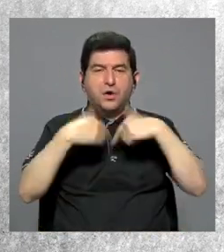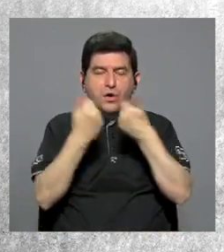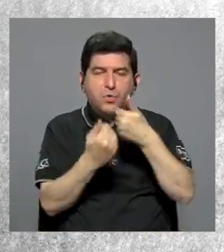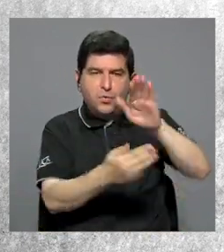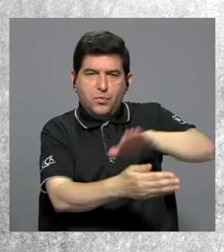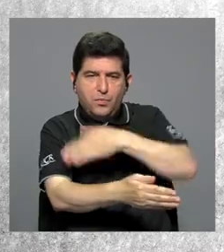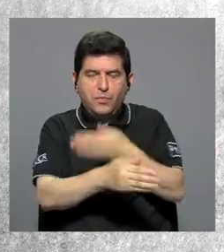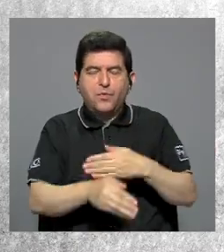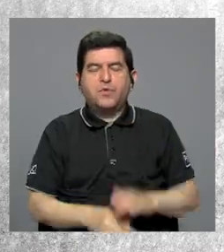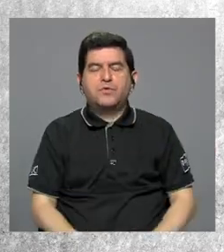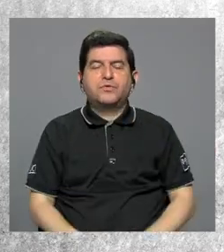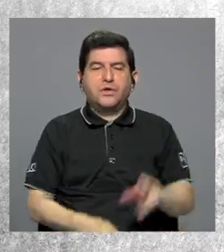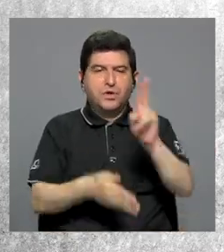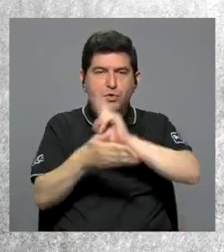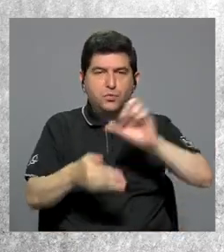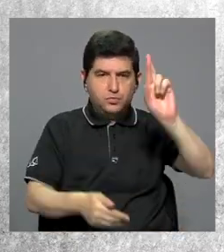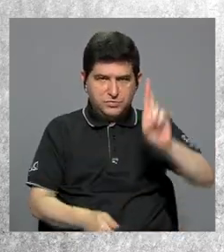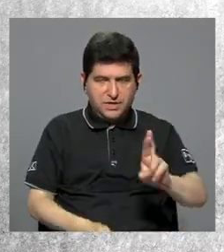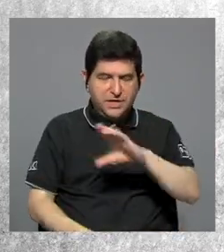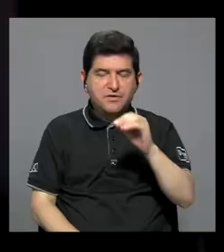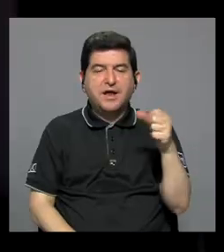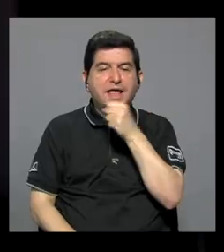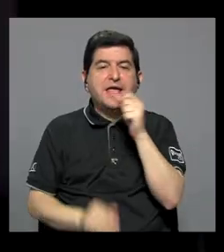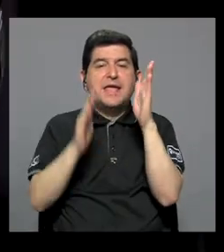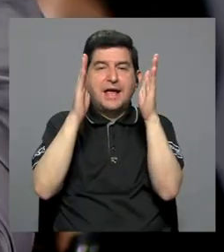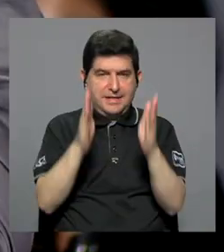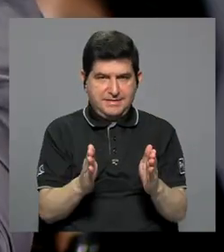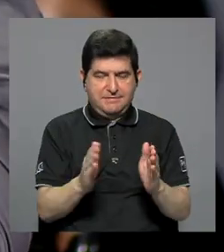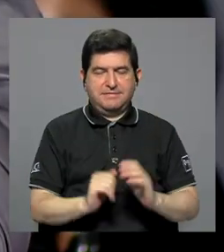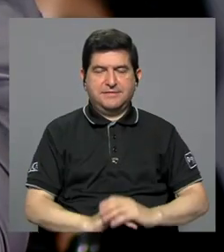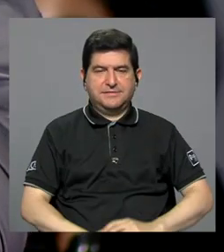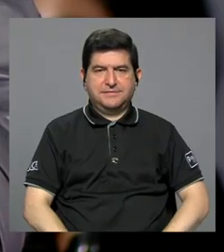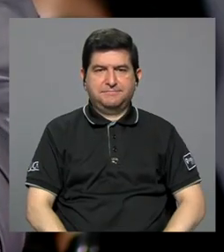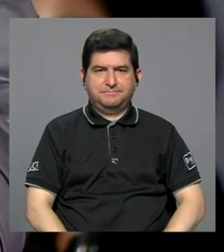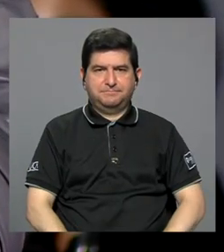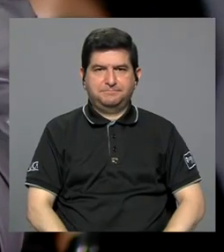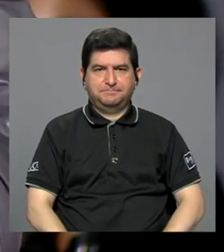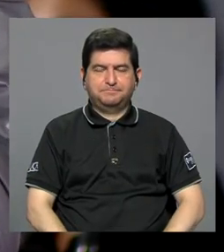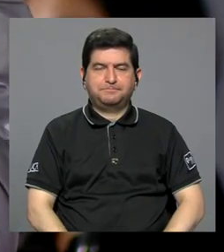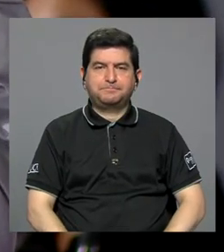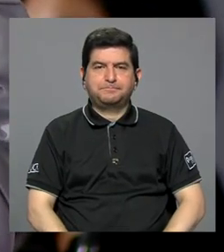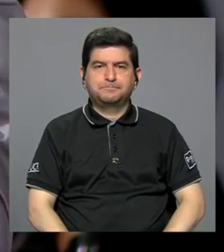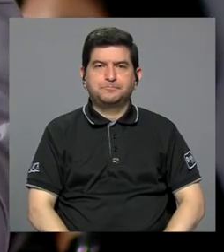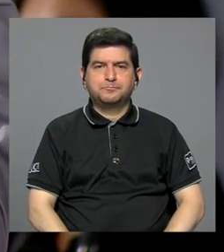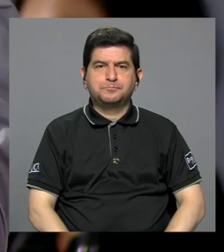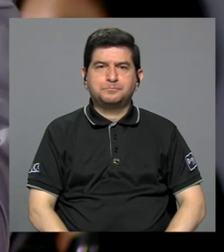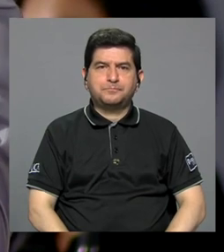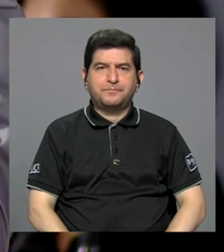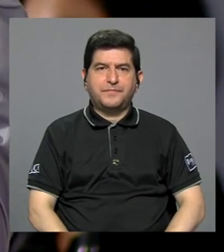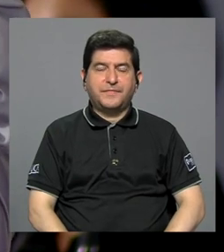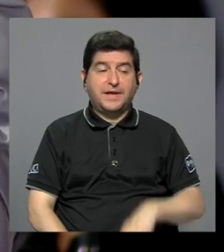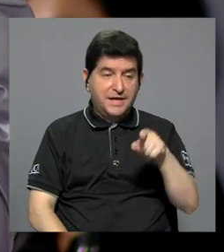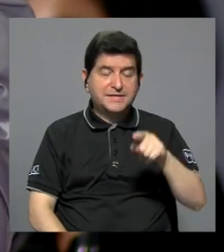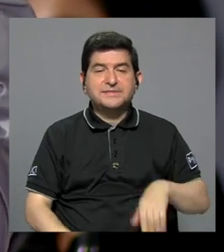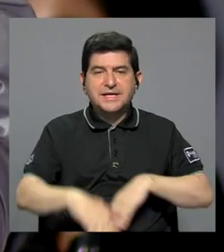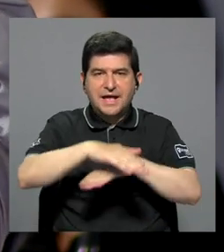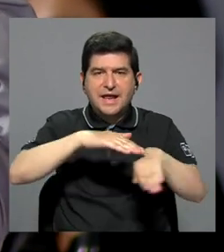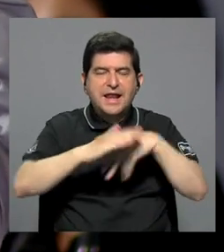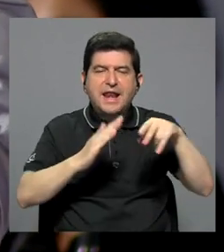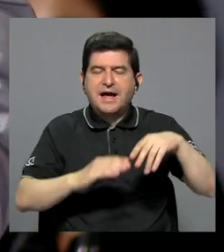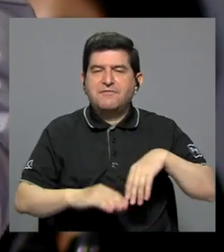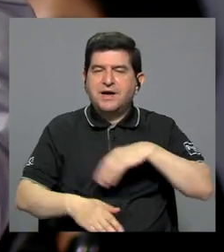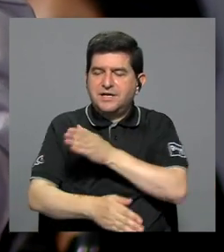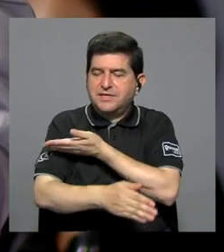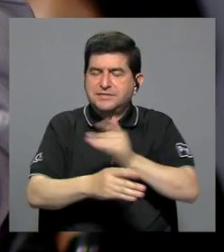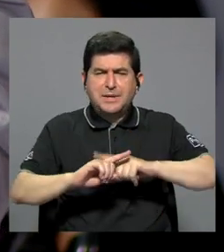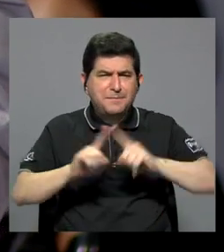Rica y, bueno, los cantantes, como base musical. Pero lo que